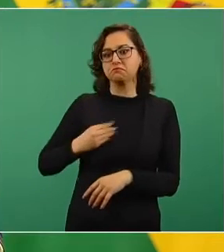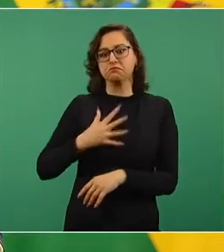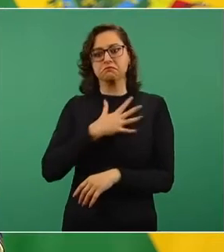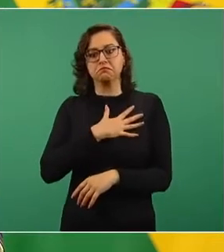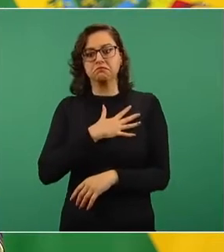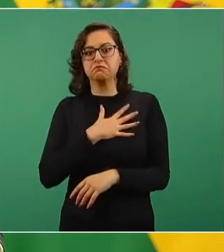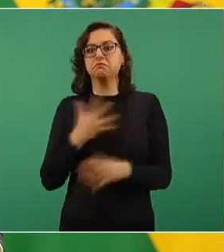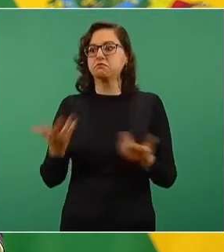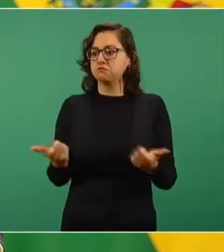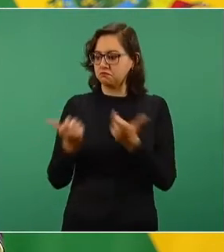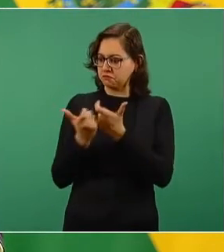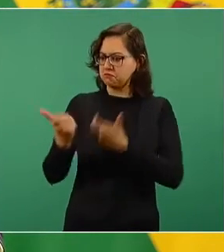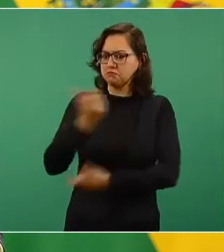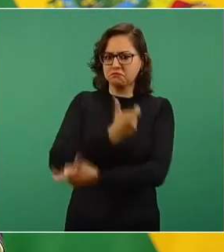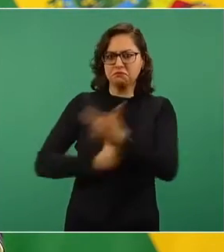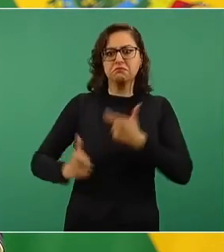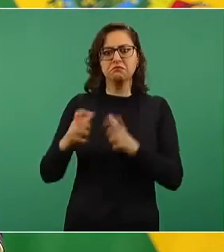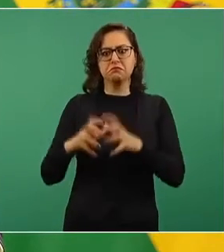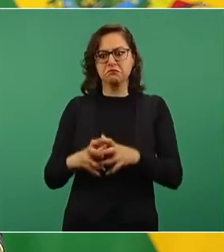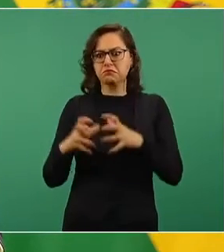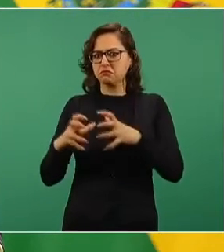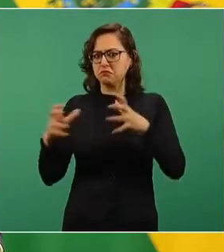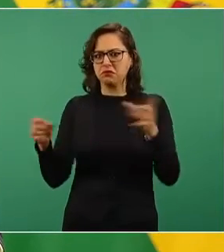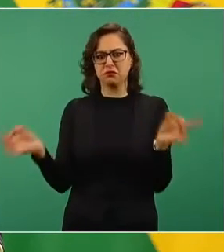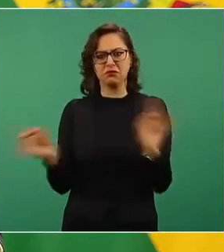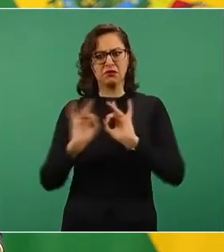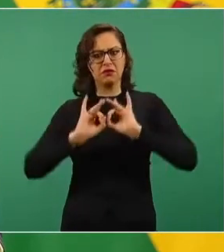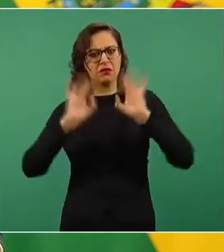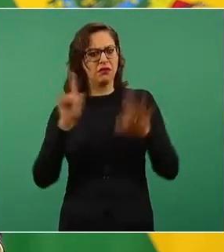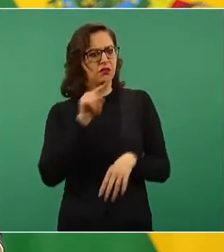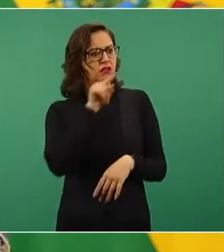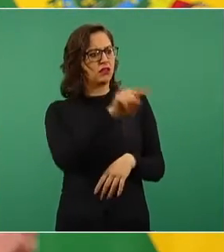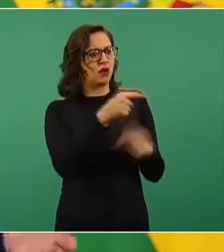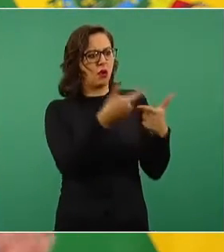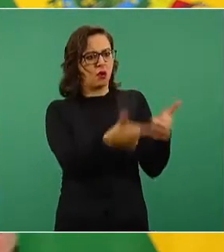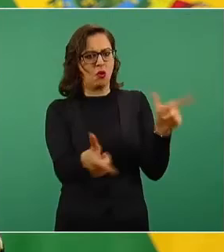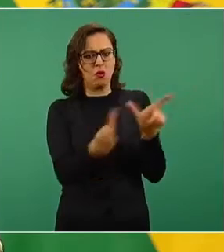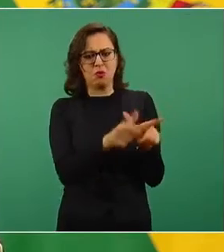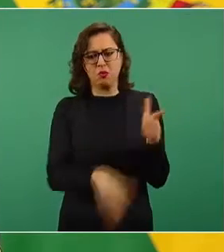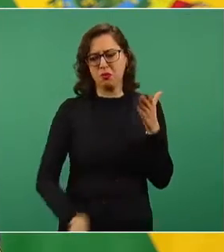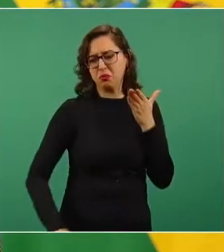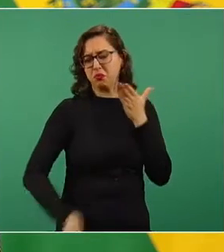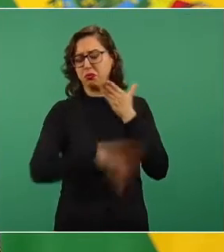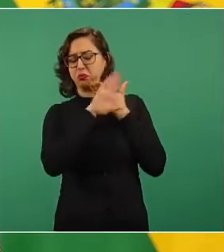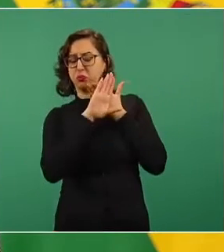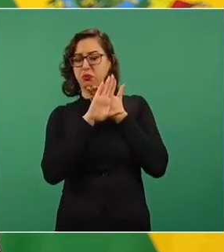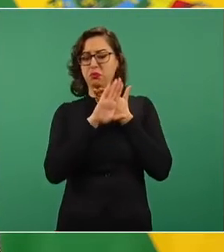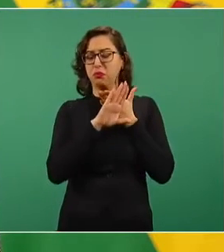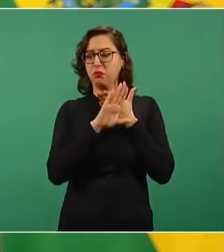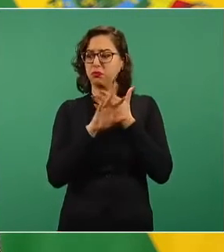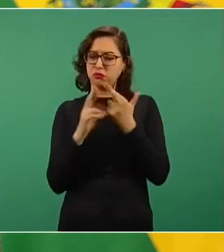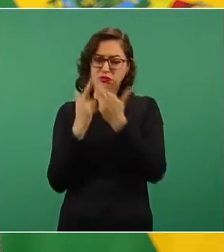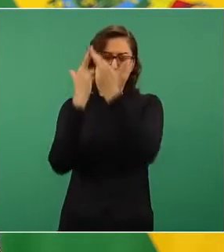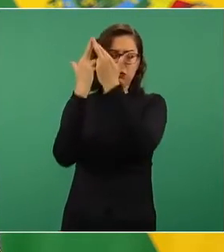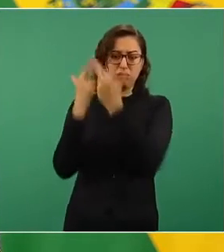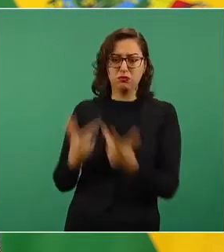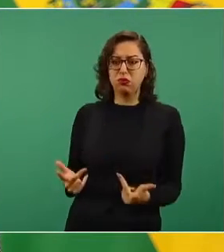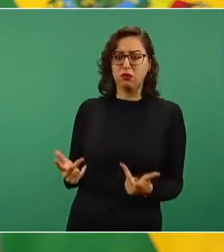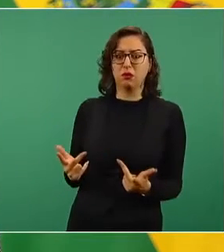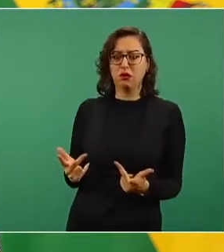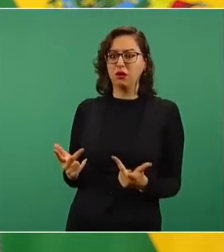y vino el golpe de Estado que nos dejó lamentablemente un país